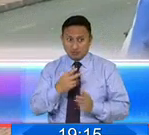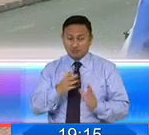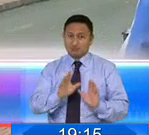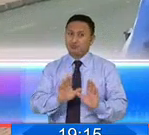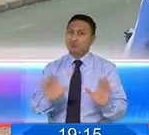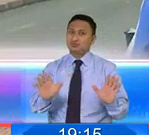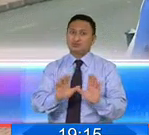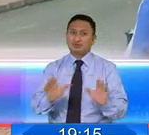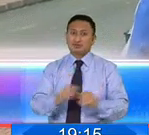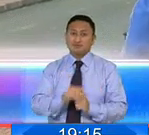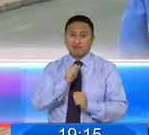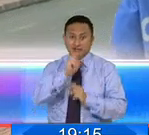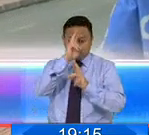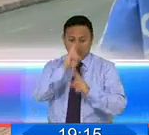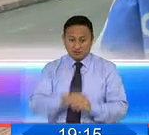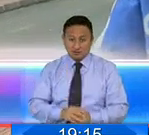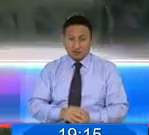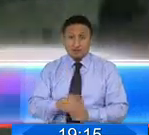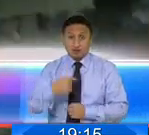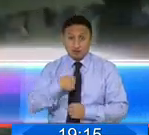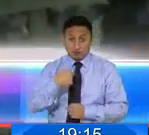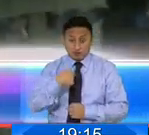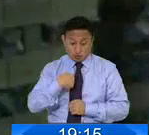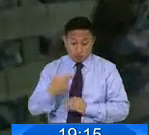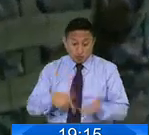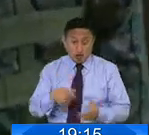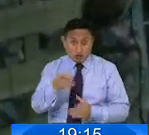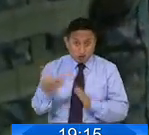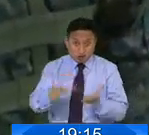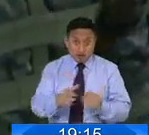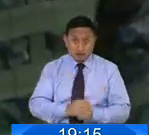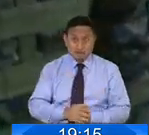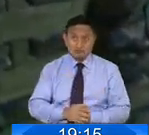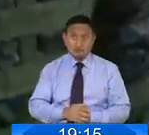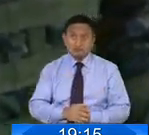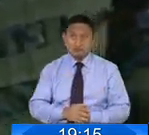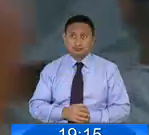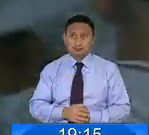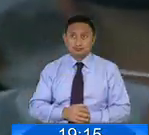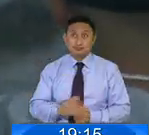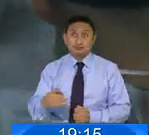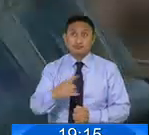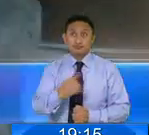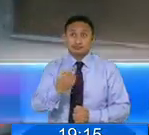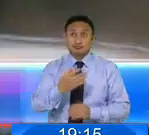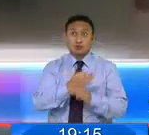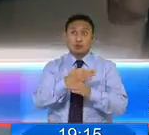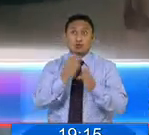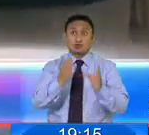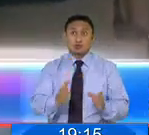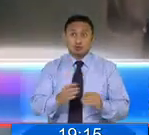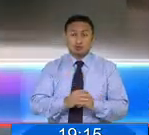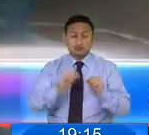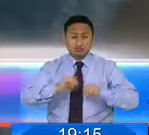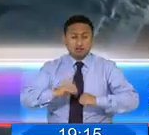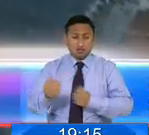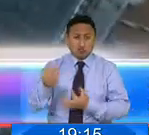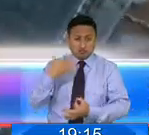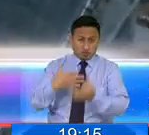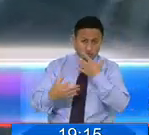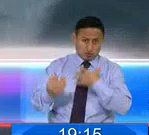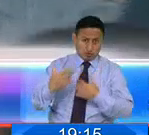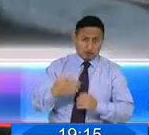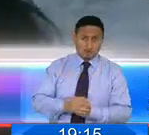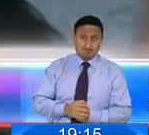aceptar, como por ejemplo, si yo me muero, tú te mueres. Si bien no se puede asegurar que tras estos episodios muchos funcionarios contraigan coronavirus, en